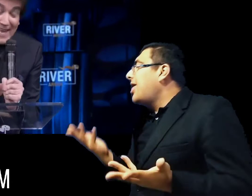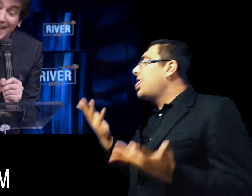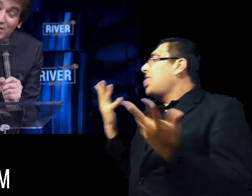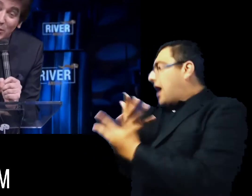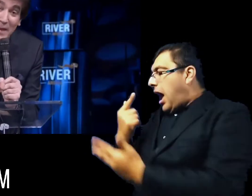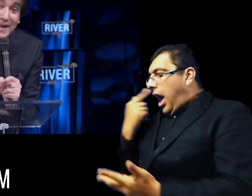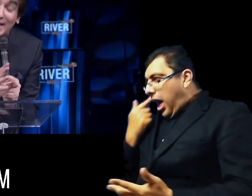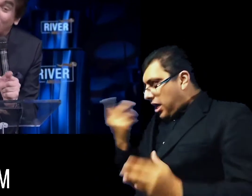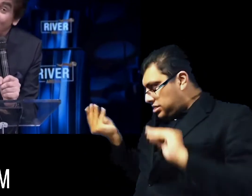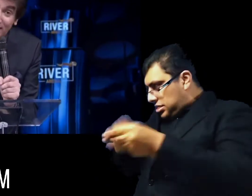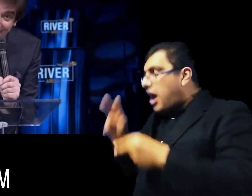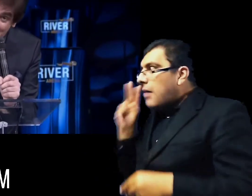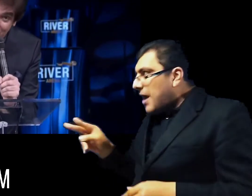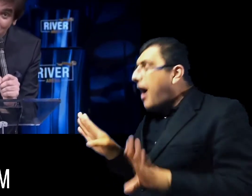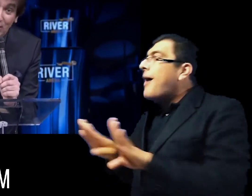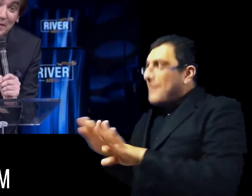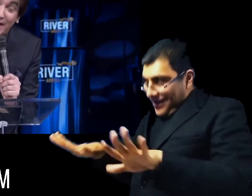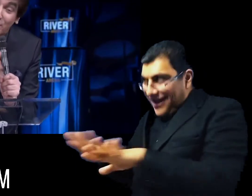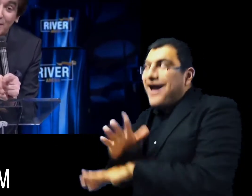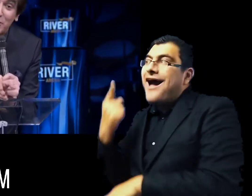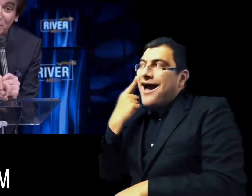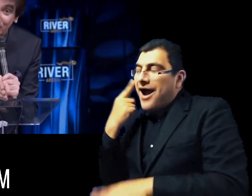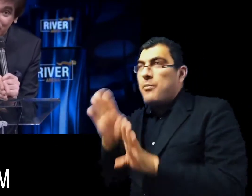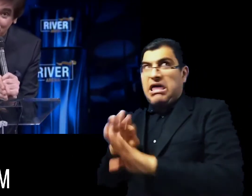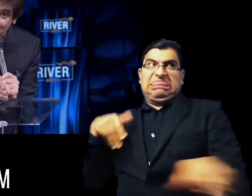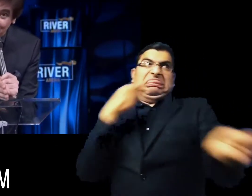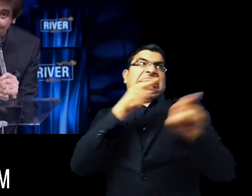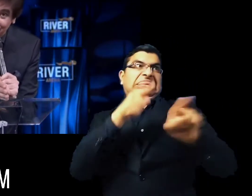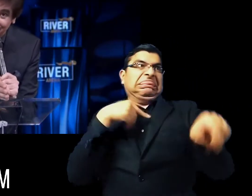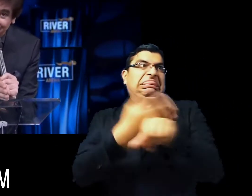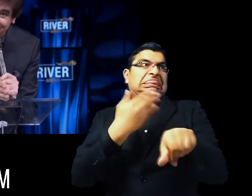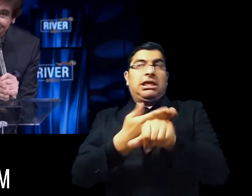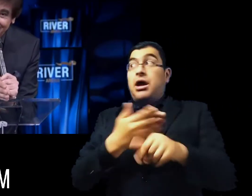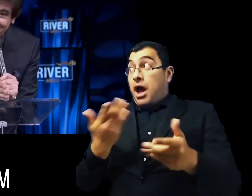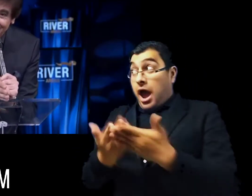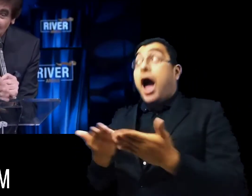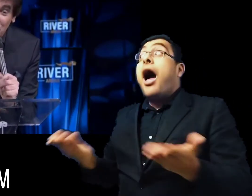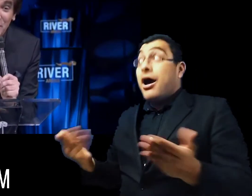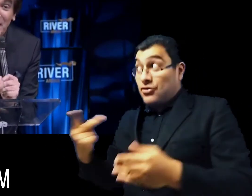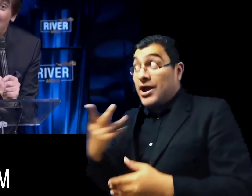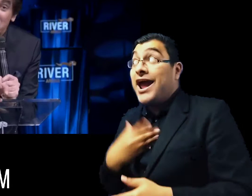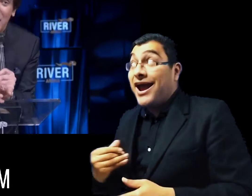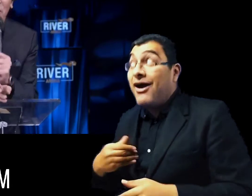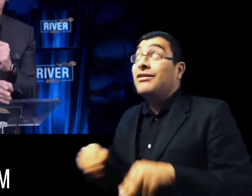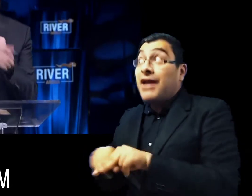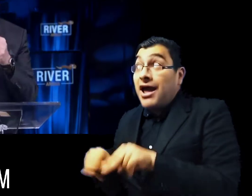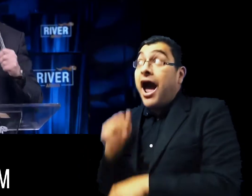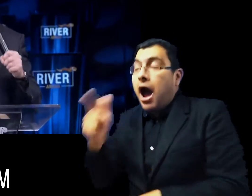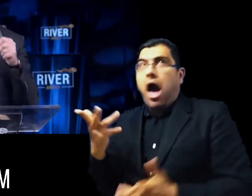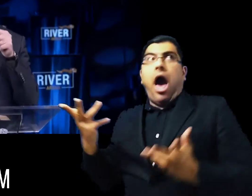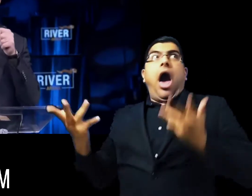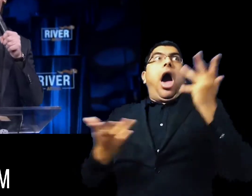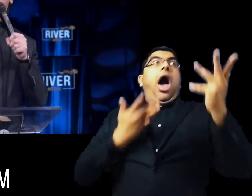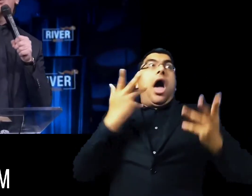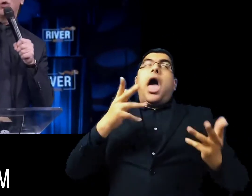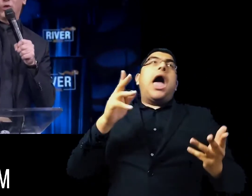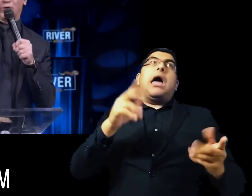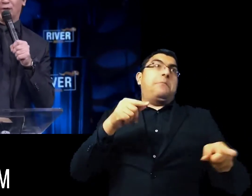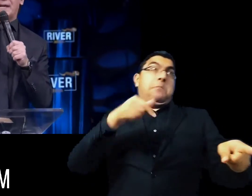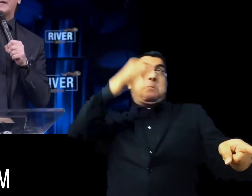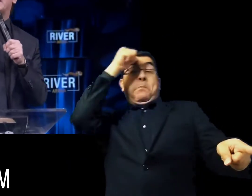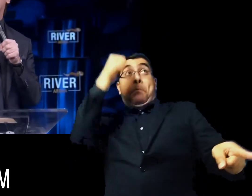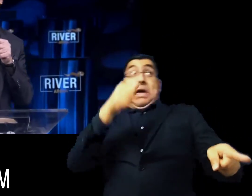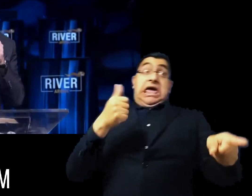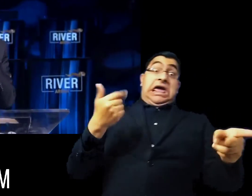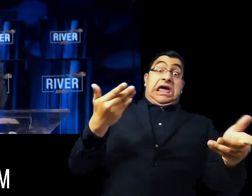Solo quería que supiera que todo cambia cuando al pecador le pones un rostro. Todo cambia cuando ya no es el